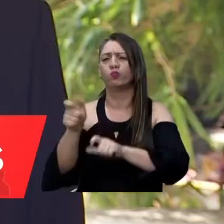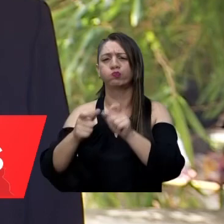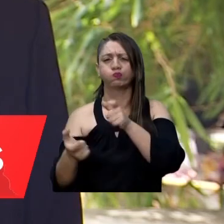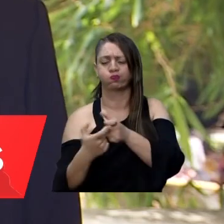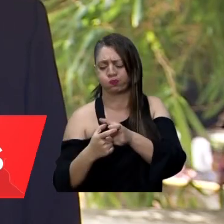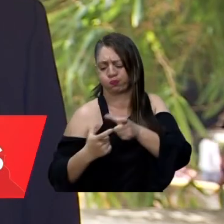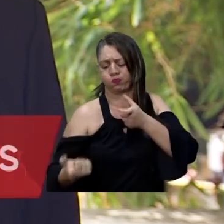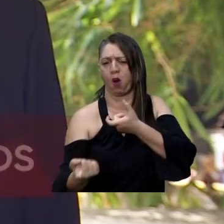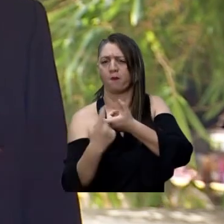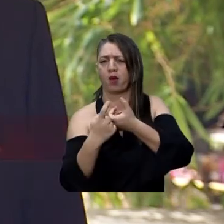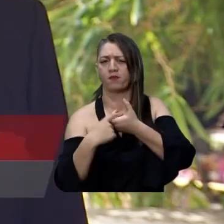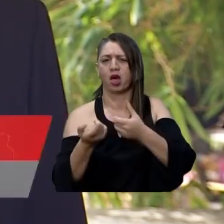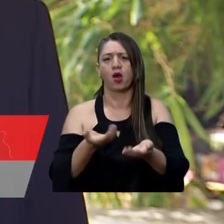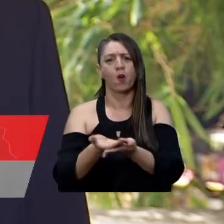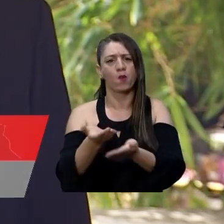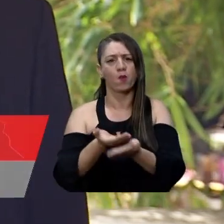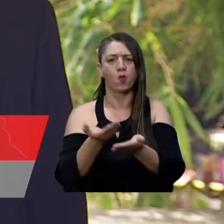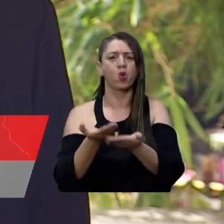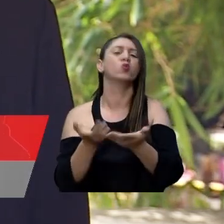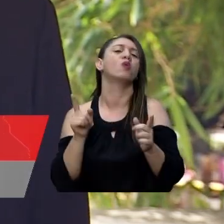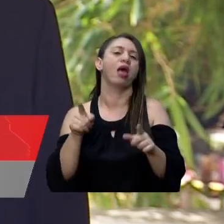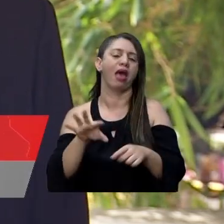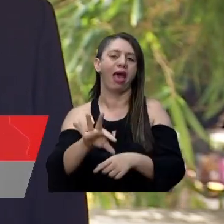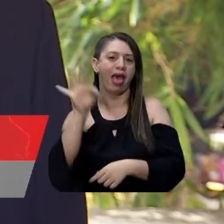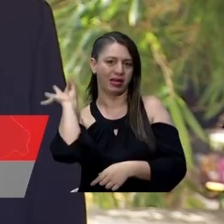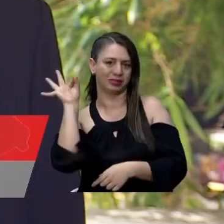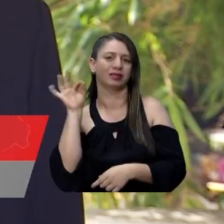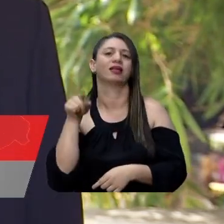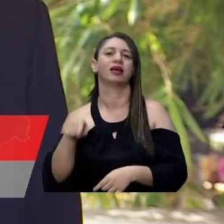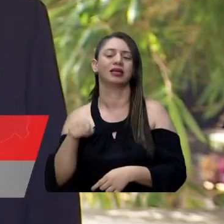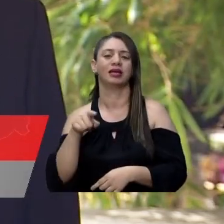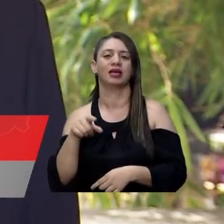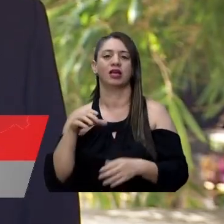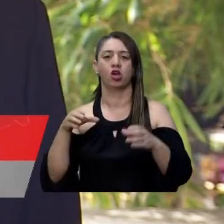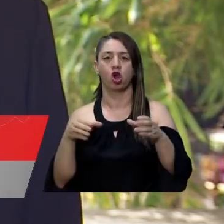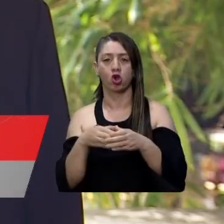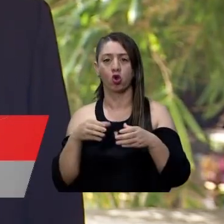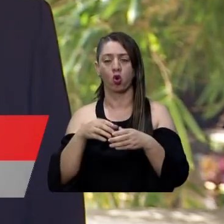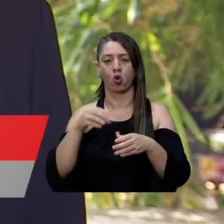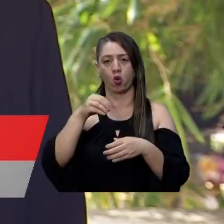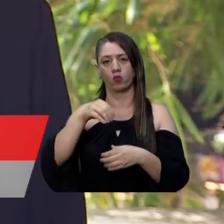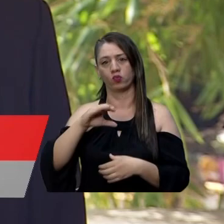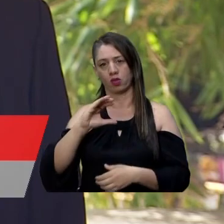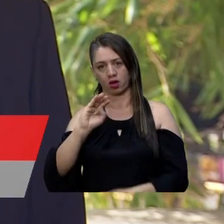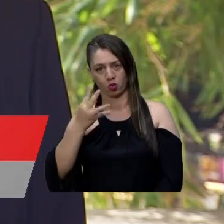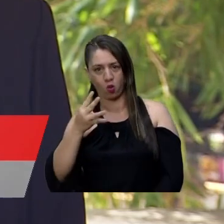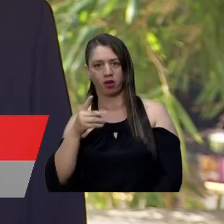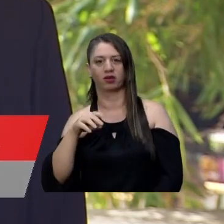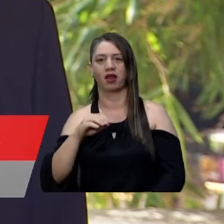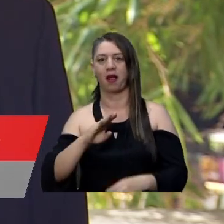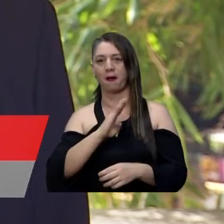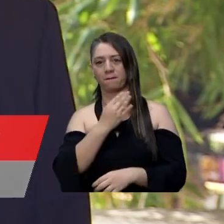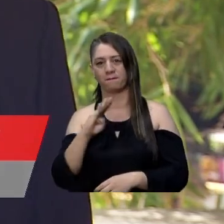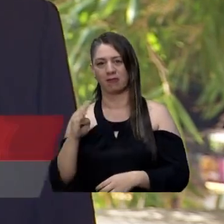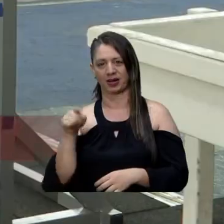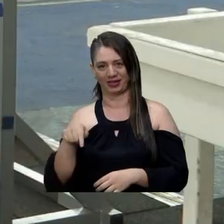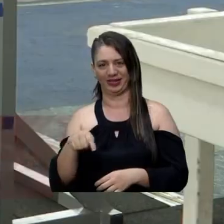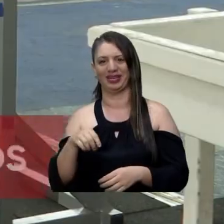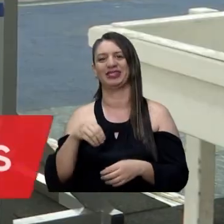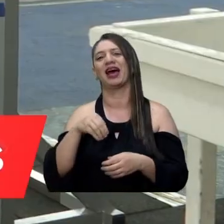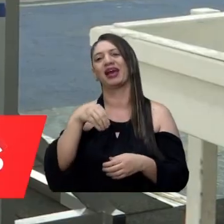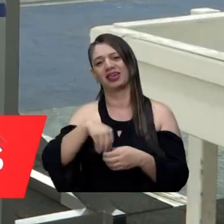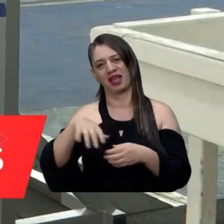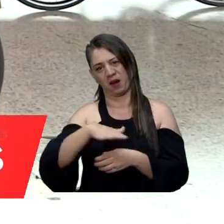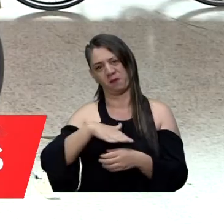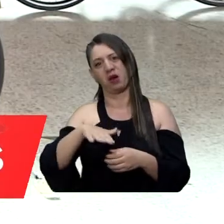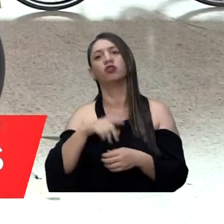la propuesta escogida fue esa. Alguien de aquí de la Comuna 4 del barrio Barranquilla fue el ganador y nos gustó